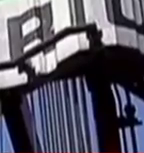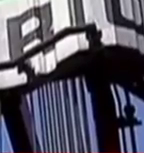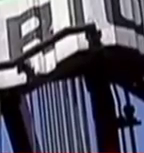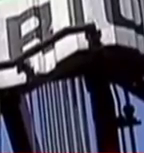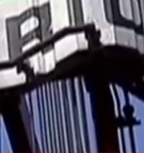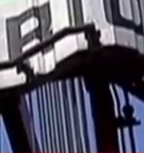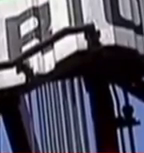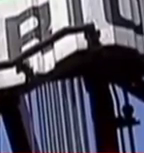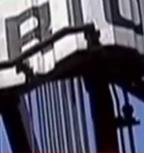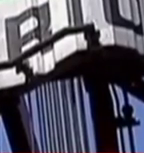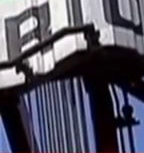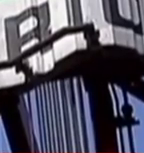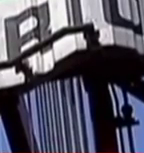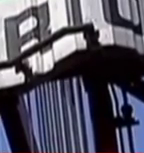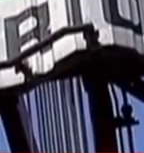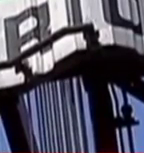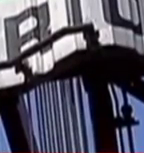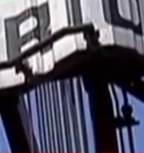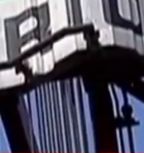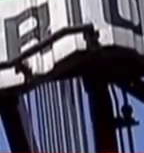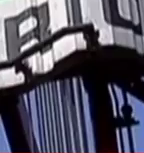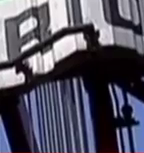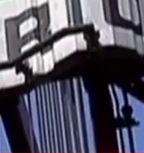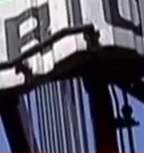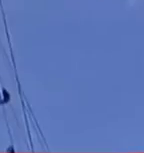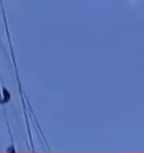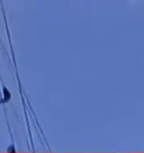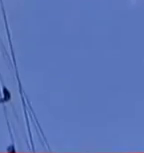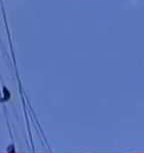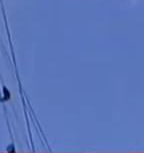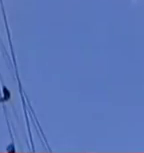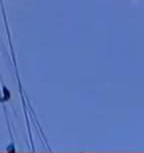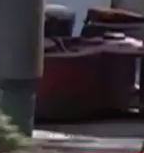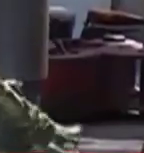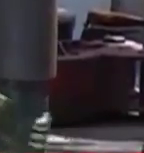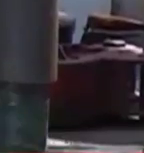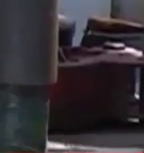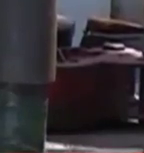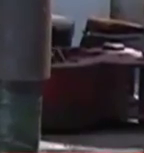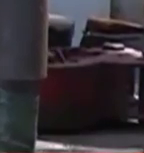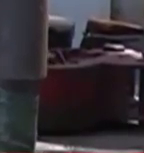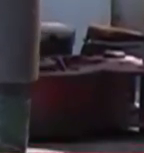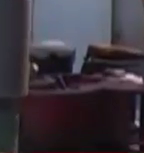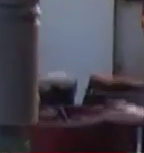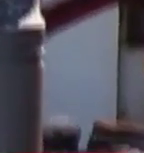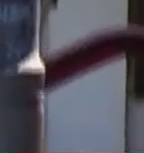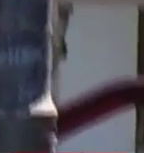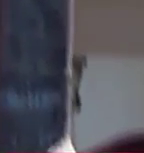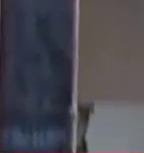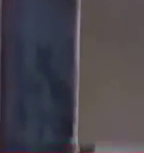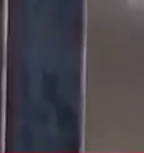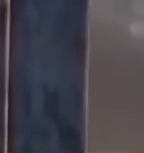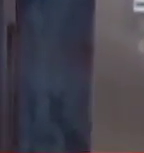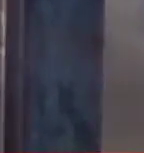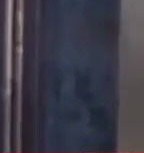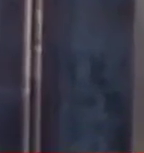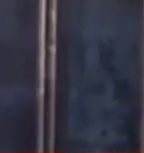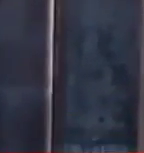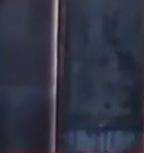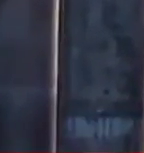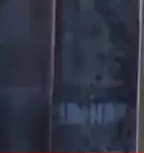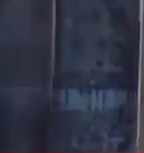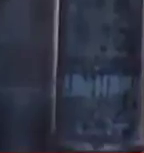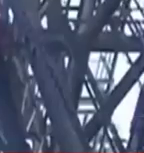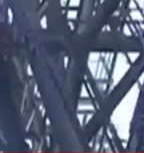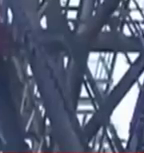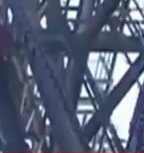Todavía pues vienen otras licitaciones próximamente en la parte terrestre, ¿no? Finalmente, director, entonces decíamos, Pemex ganó un contrato de forma